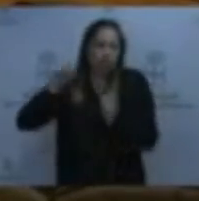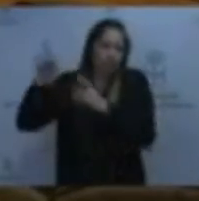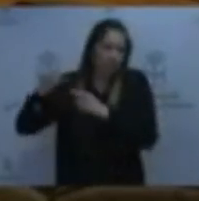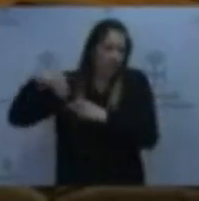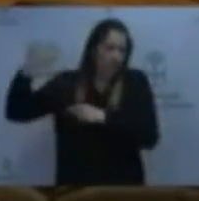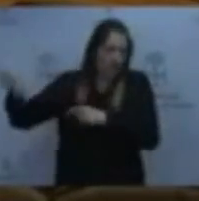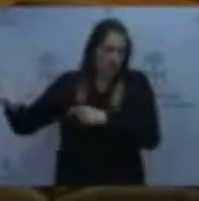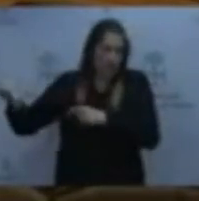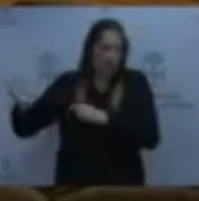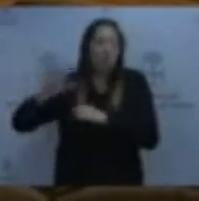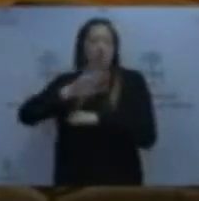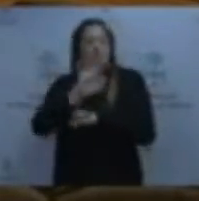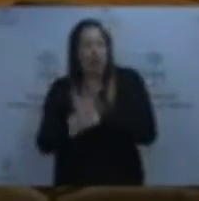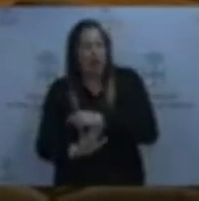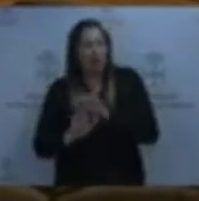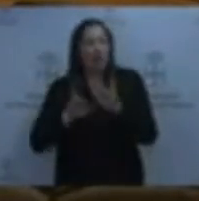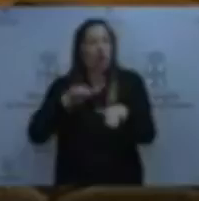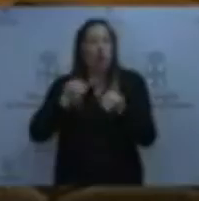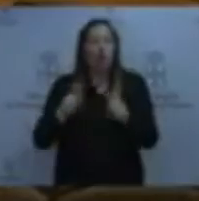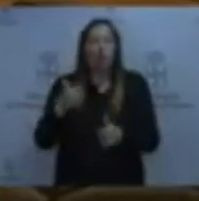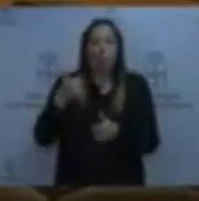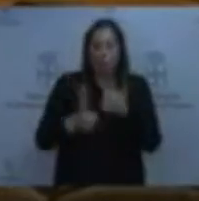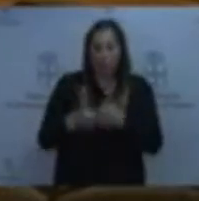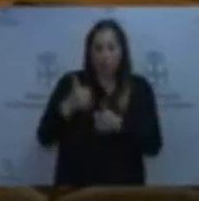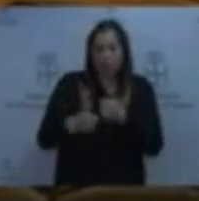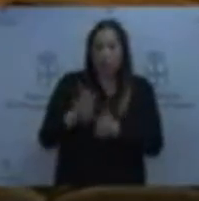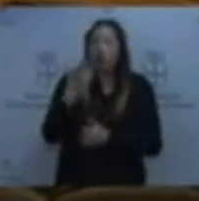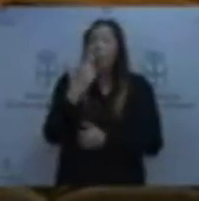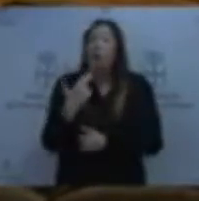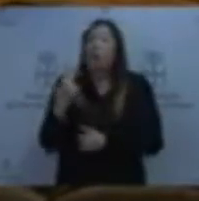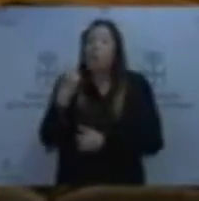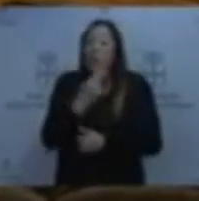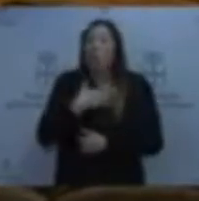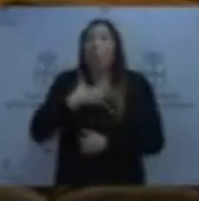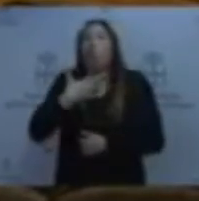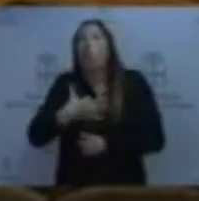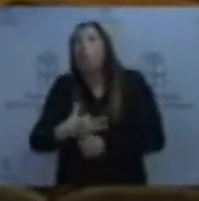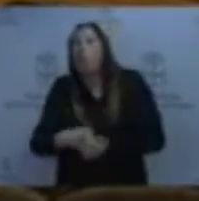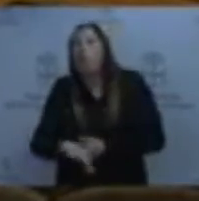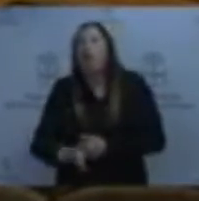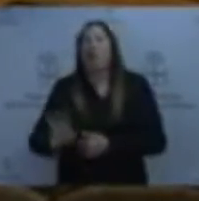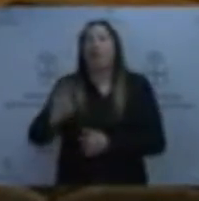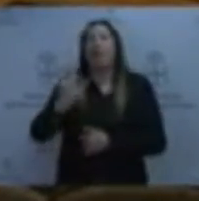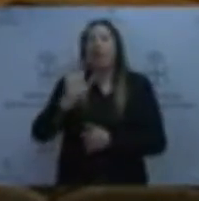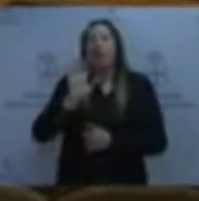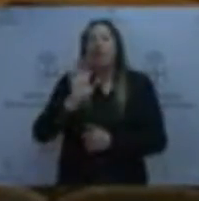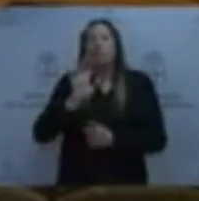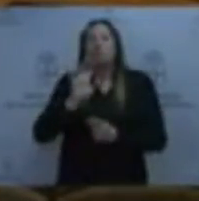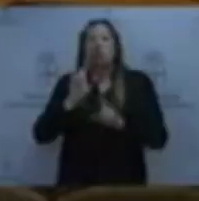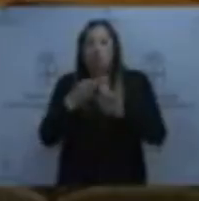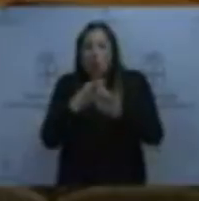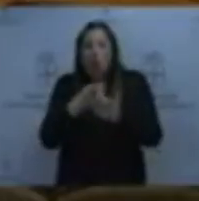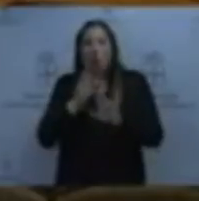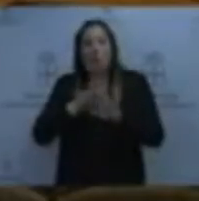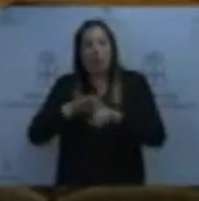parece que esta convocatoria de OPEs, este compromiso, pudiera ser la fórmula, la receta para solucionar infinidad de problemas dentro